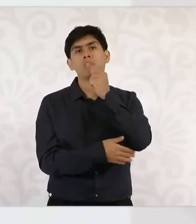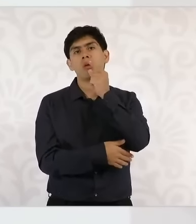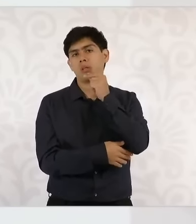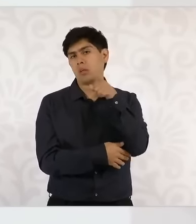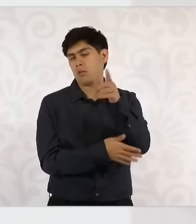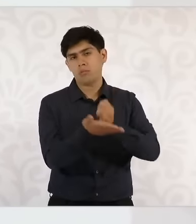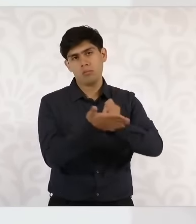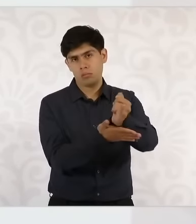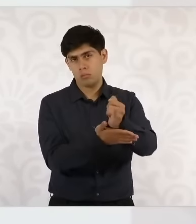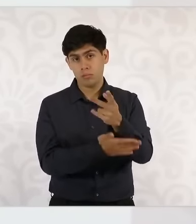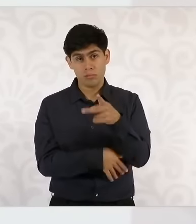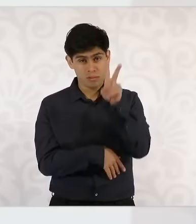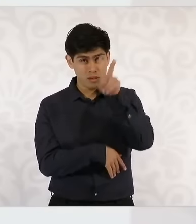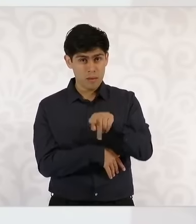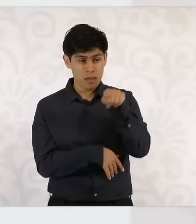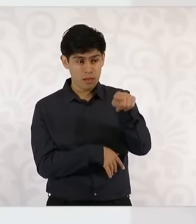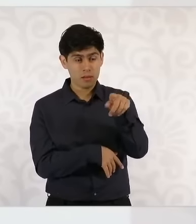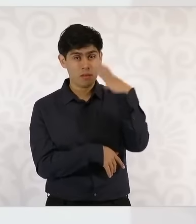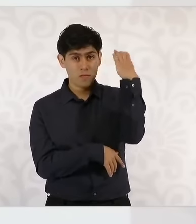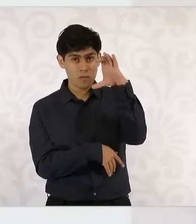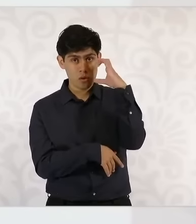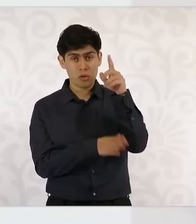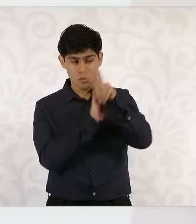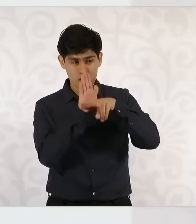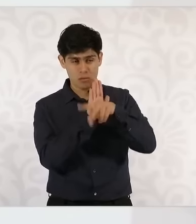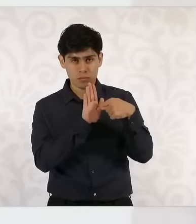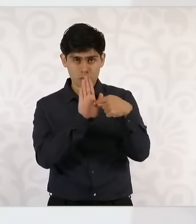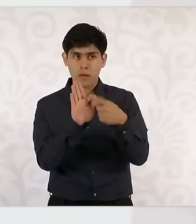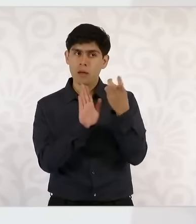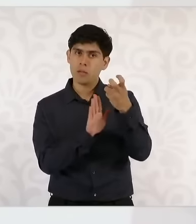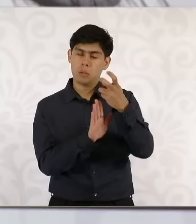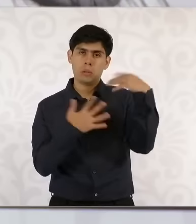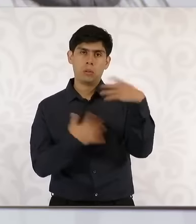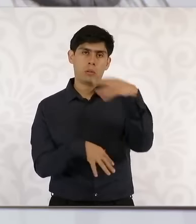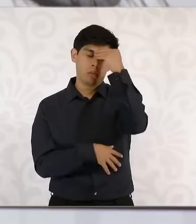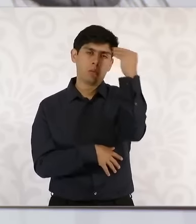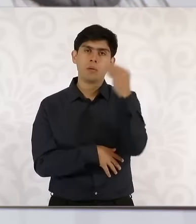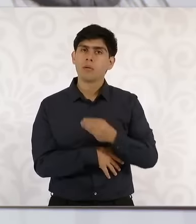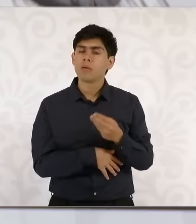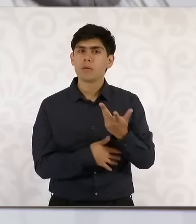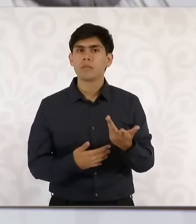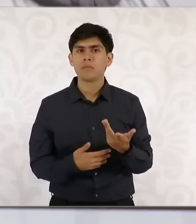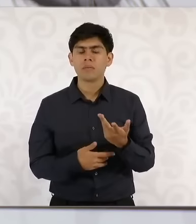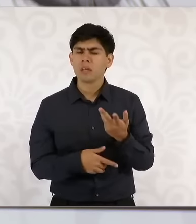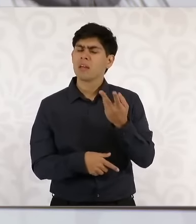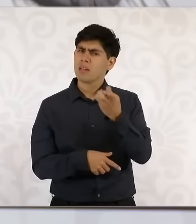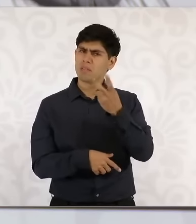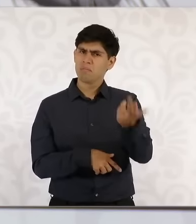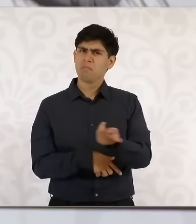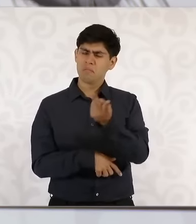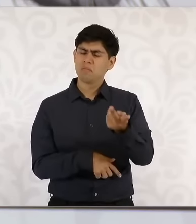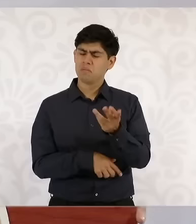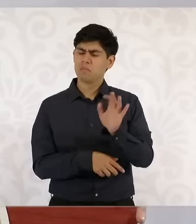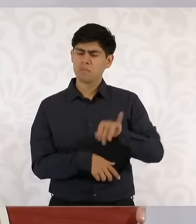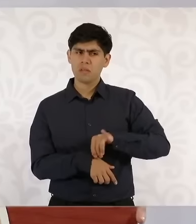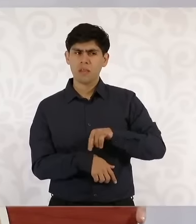son muy fuertes las imágenes contra la policía de la ciudad. Y en efecto, ¿qué buscaban? O sea,